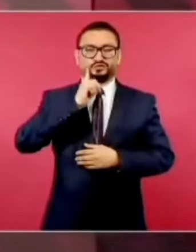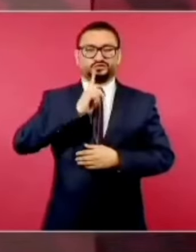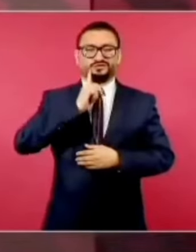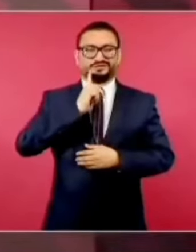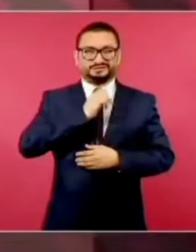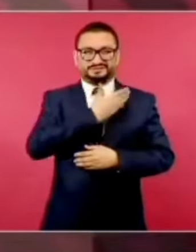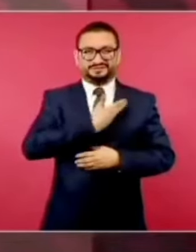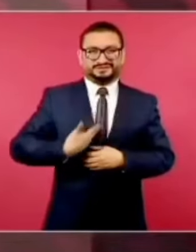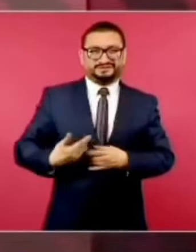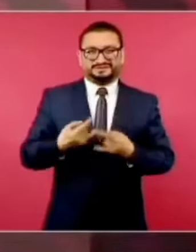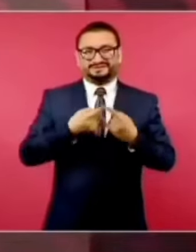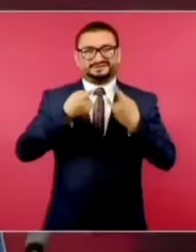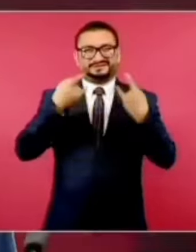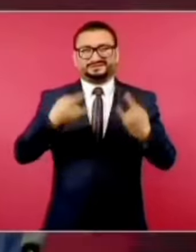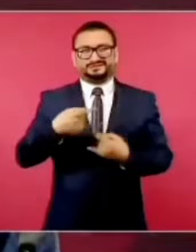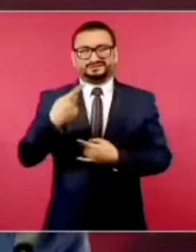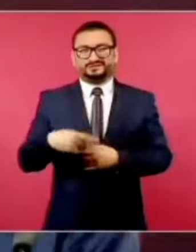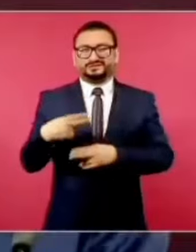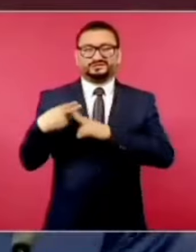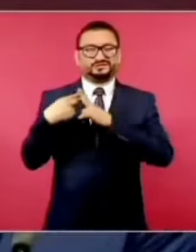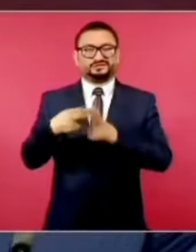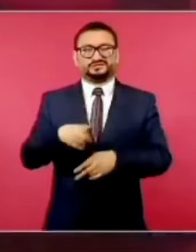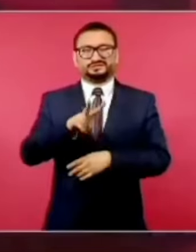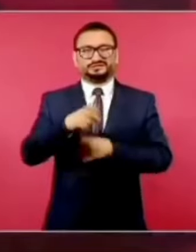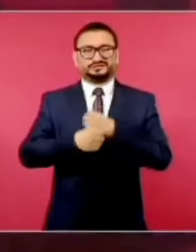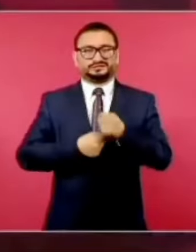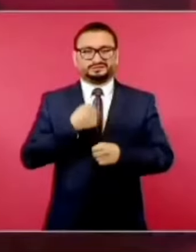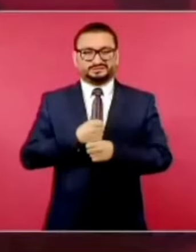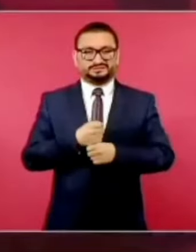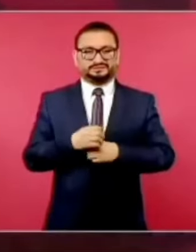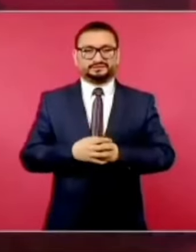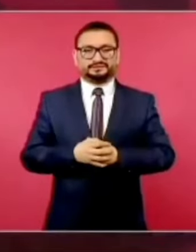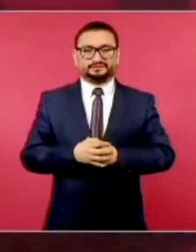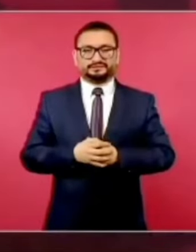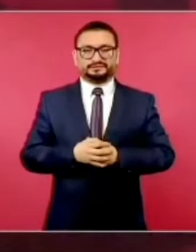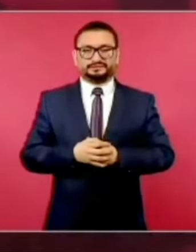historia después de 200 años.